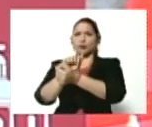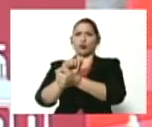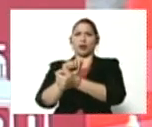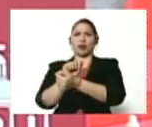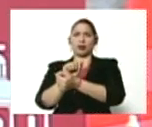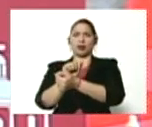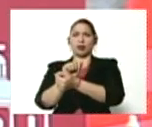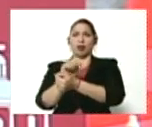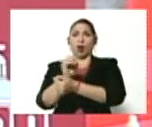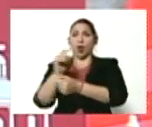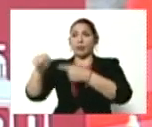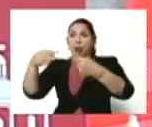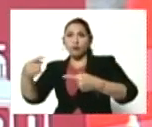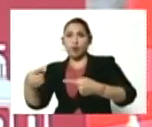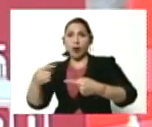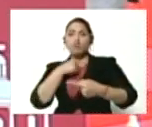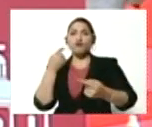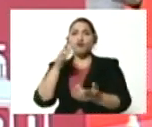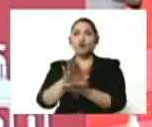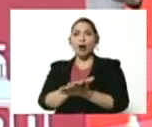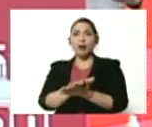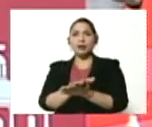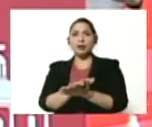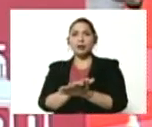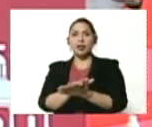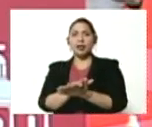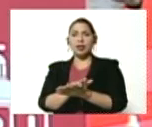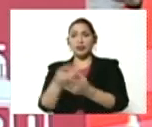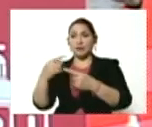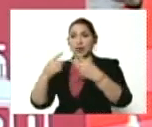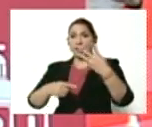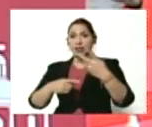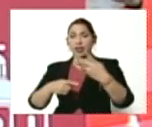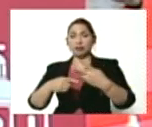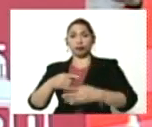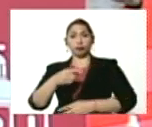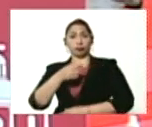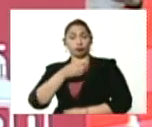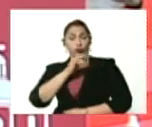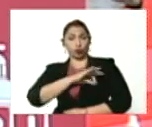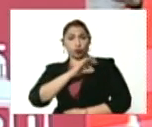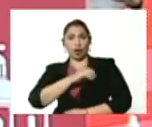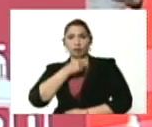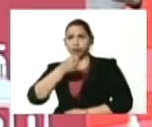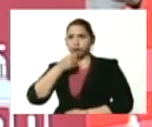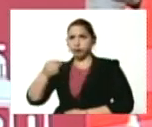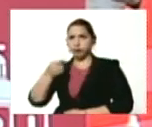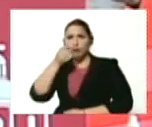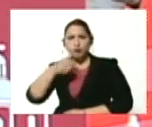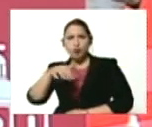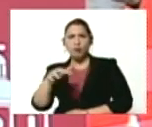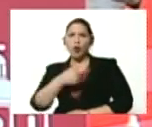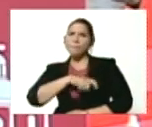y posterior asesinato de distintos dirigentes sociales del pueblo de España?